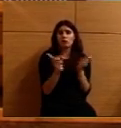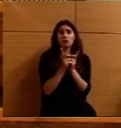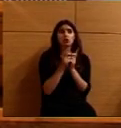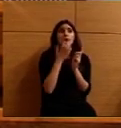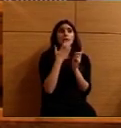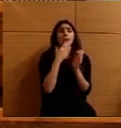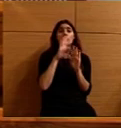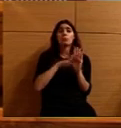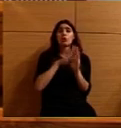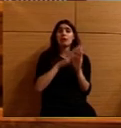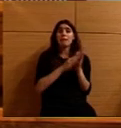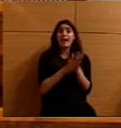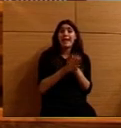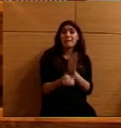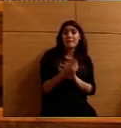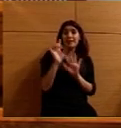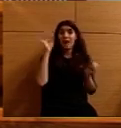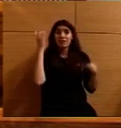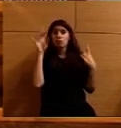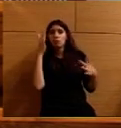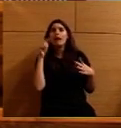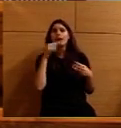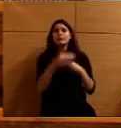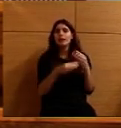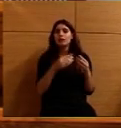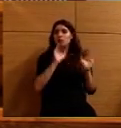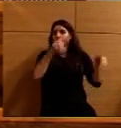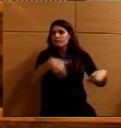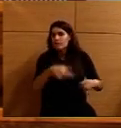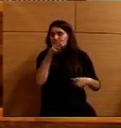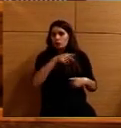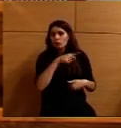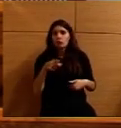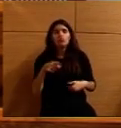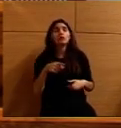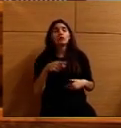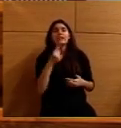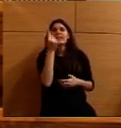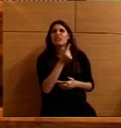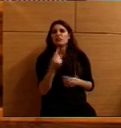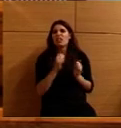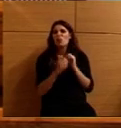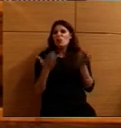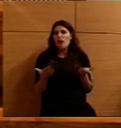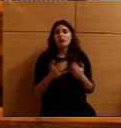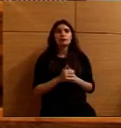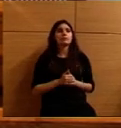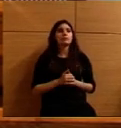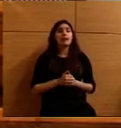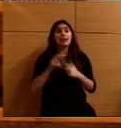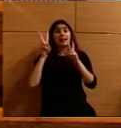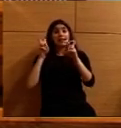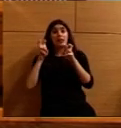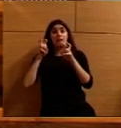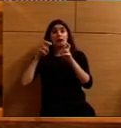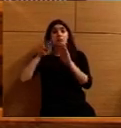ejemplo, respecto al programa Emprende Aventura, que estaba en ejecución, si ha terminado o no ha terminado y qué resultados ha arrojado este programa. Respecto